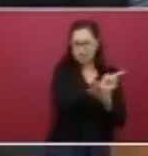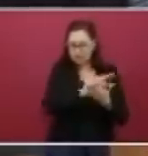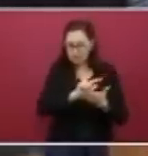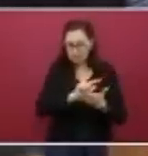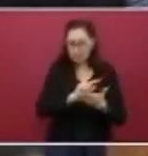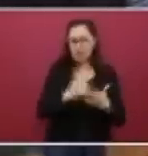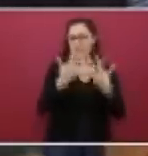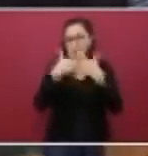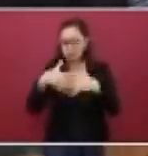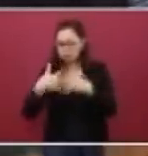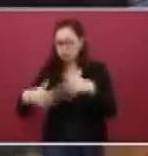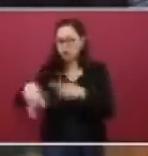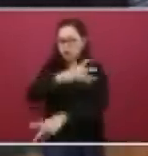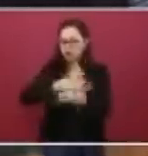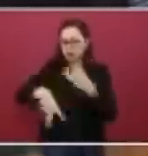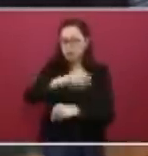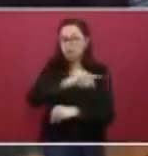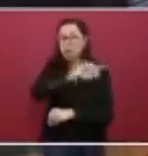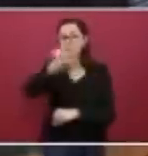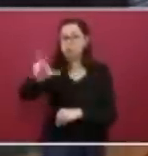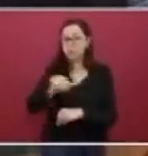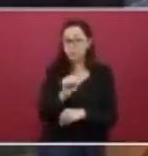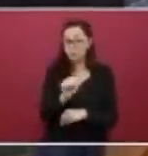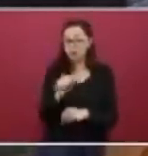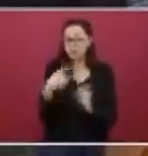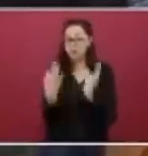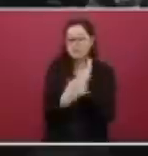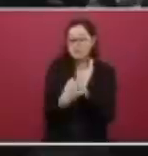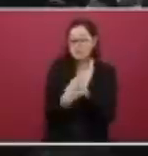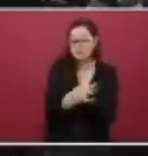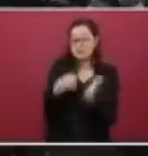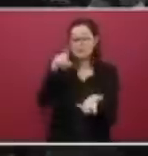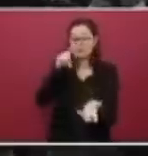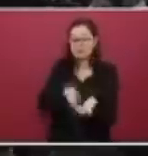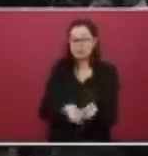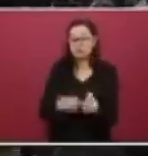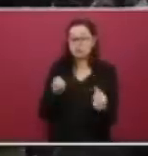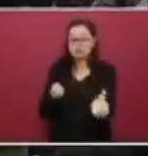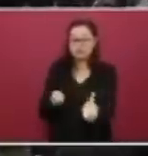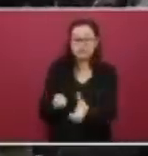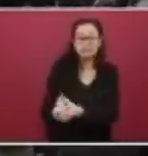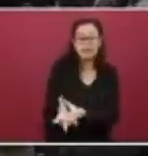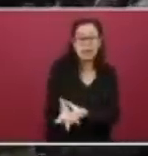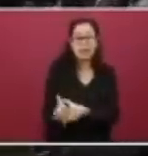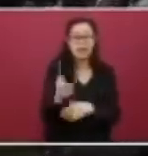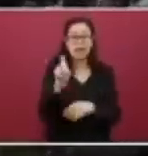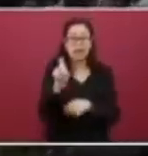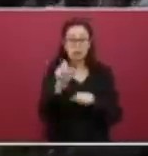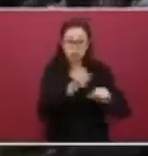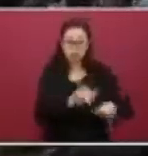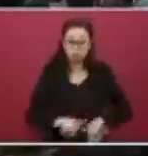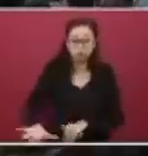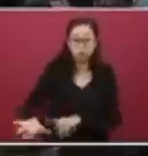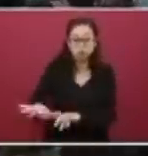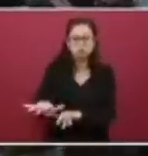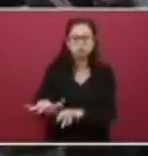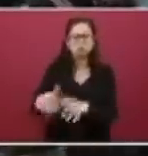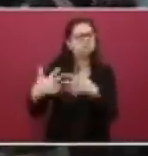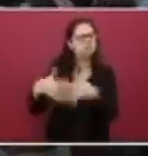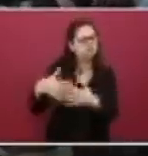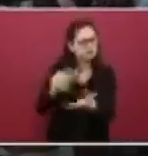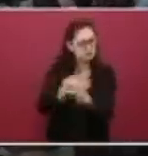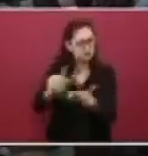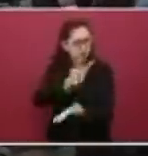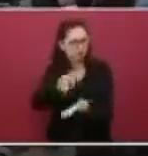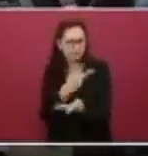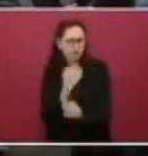bueno cómo van a tratar los metales que no se quitan tan fácilmente qué tipo de tratamiento de agua habría y por